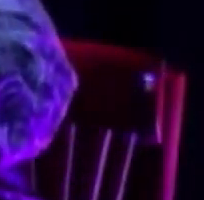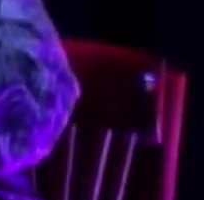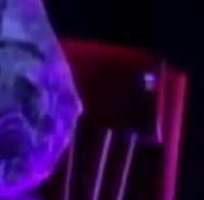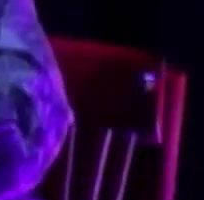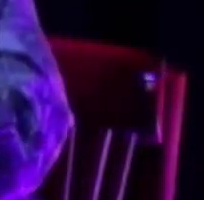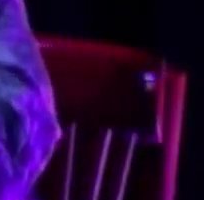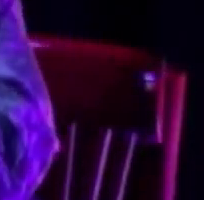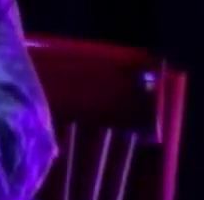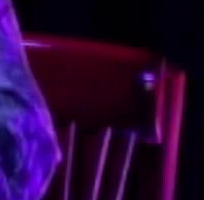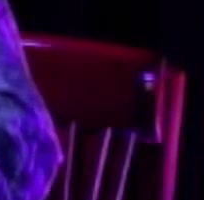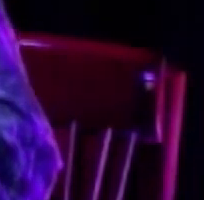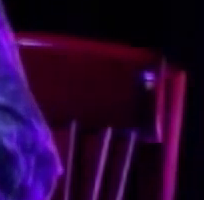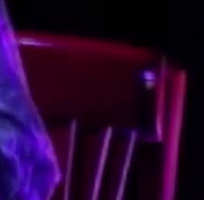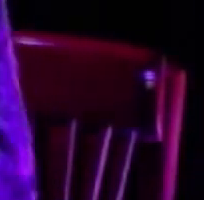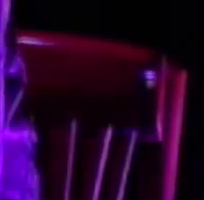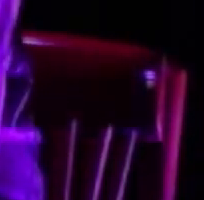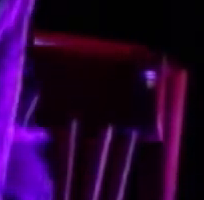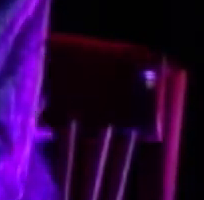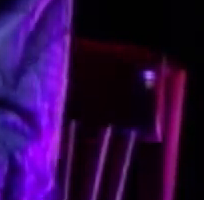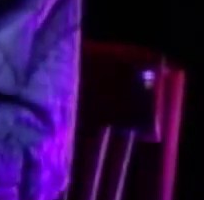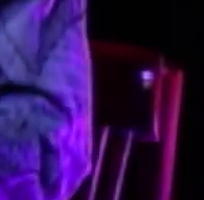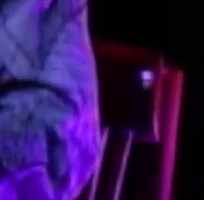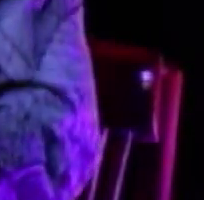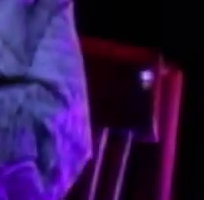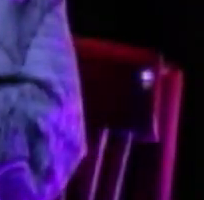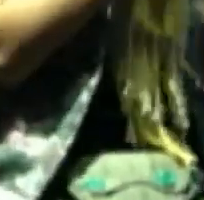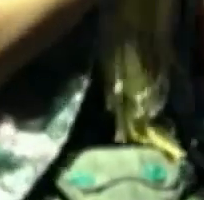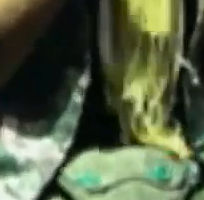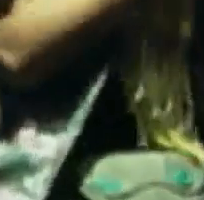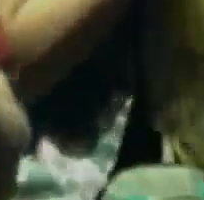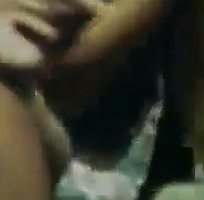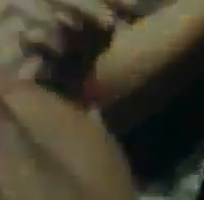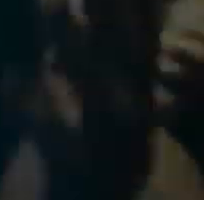Quisiera como mencionar que para mí componer es más como meditar, ¿no?